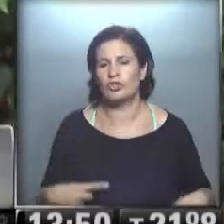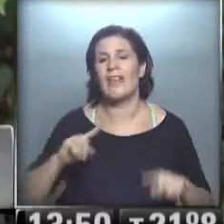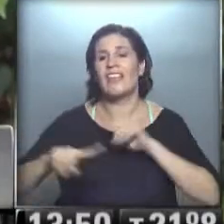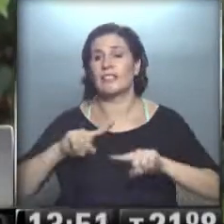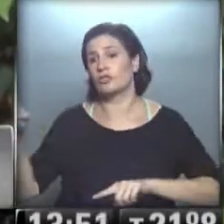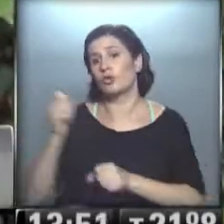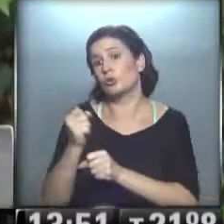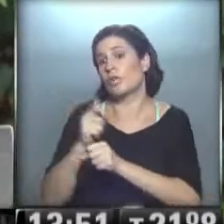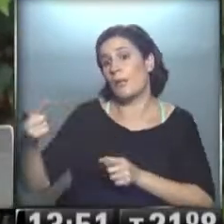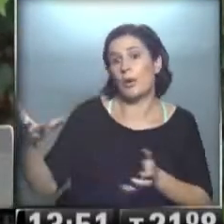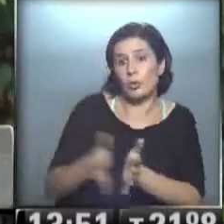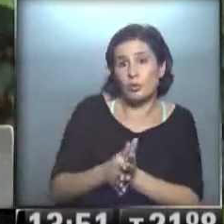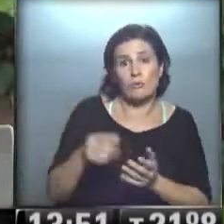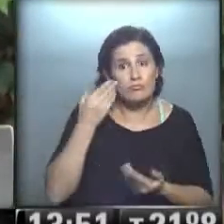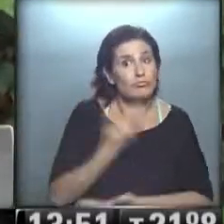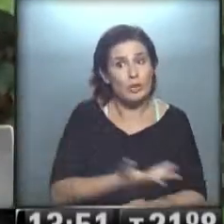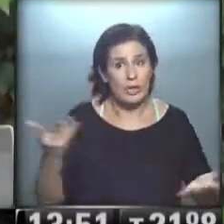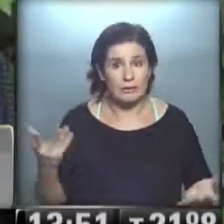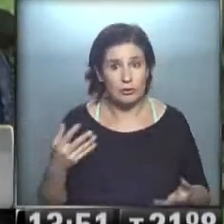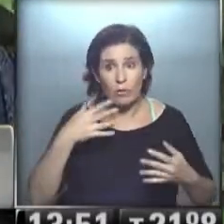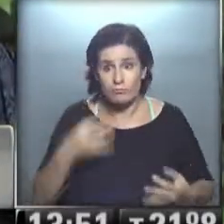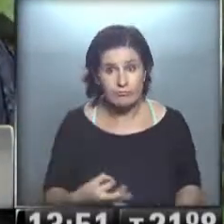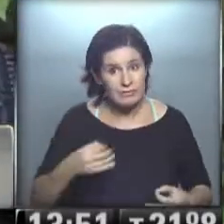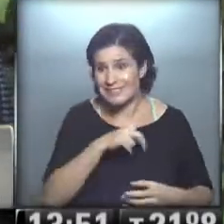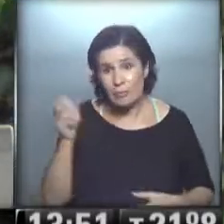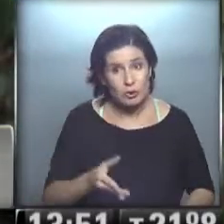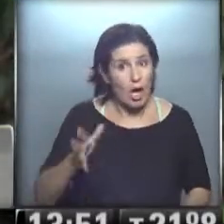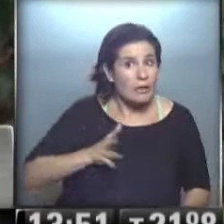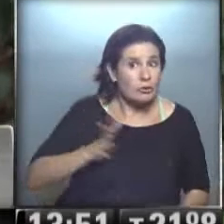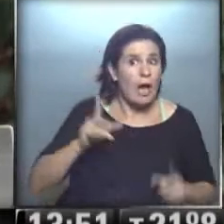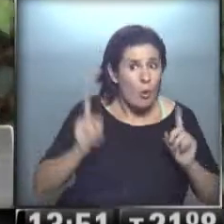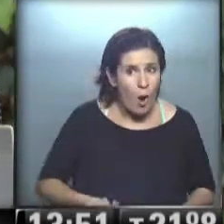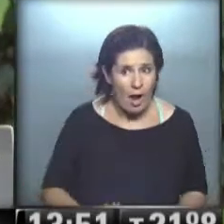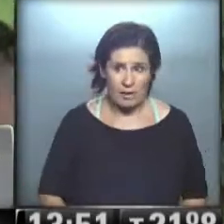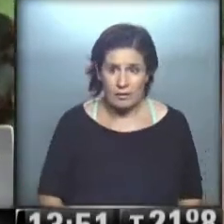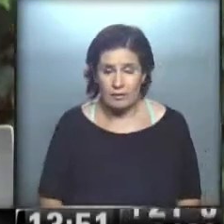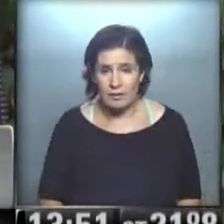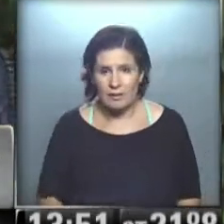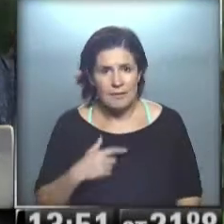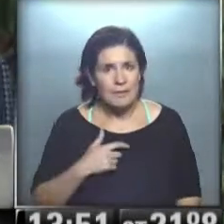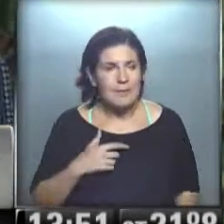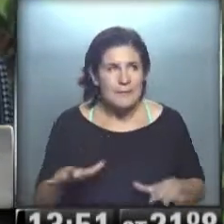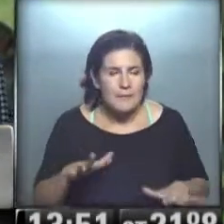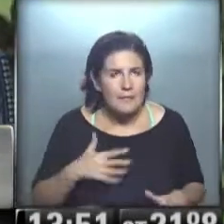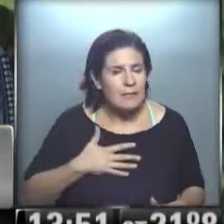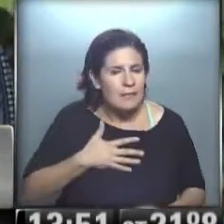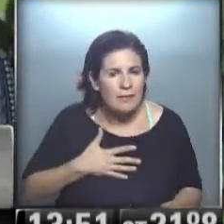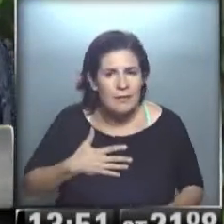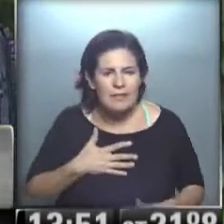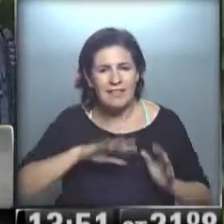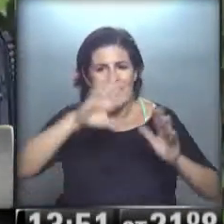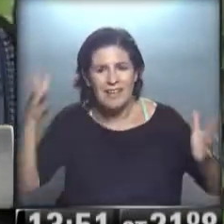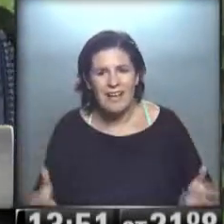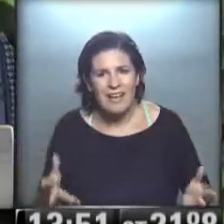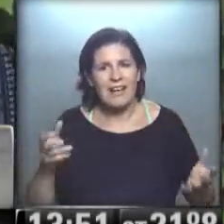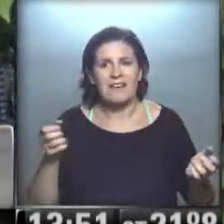genera eso finalmente. Pero yo me asustaba en serio, o sea, y toda la situación del tráiler y de la casa rodante esa,